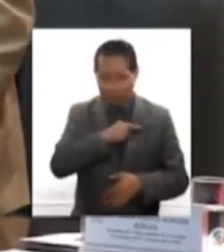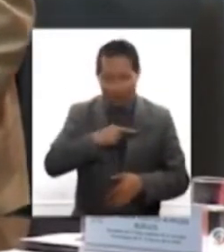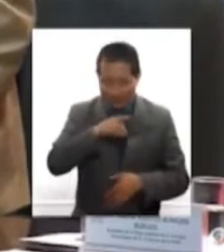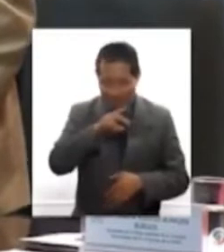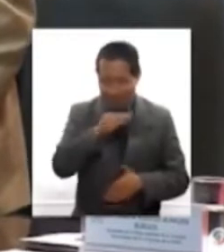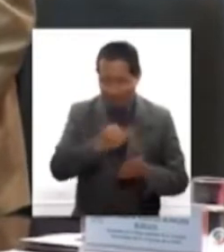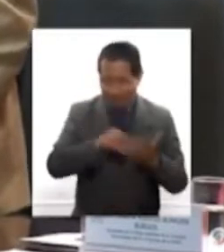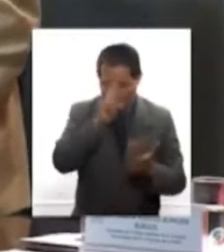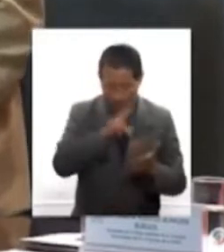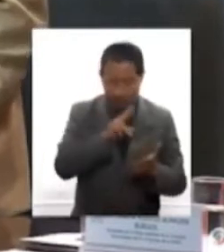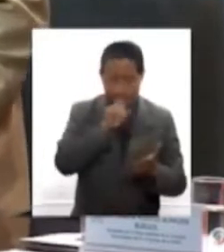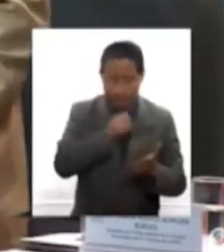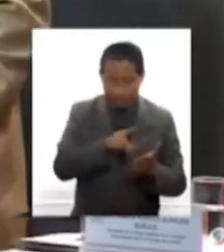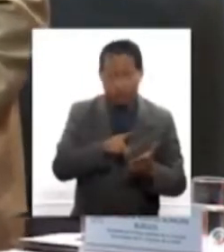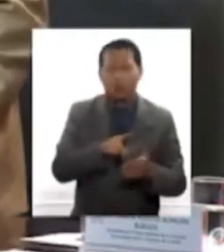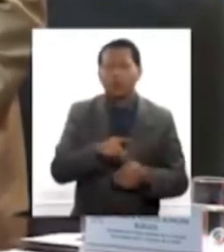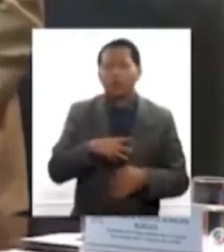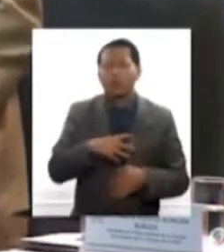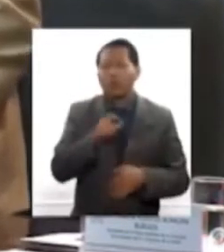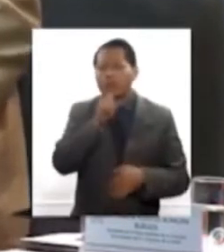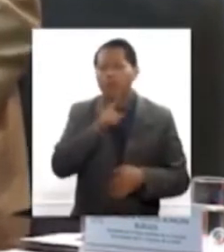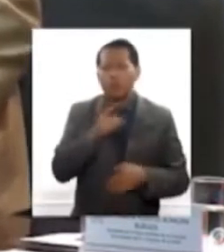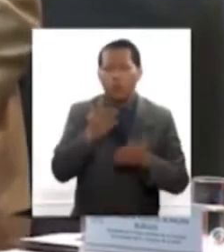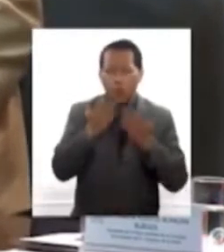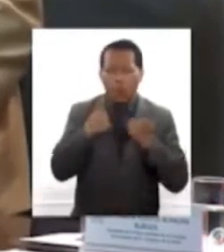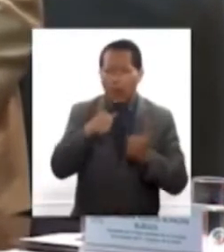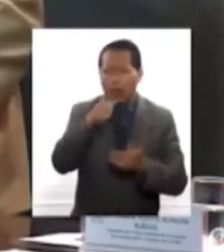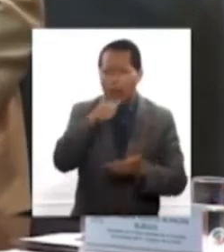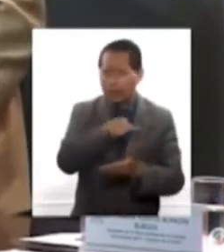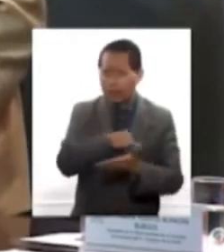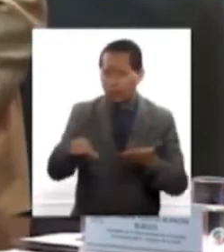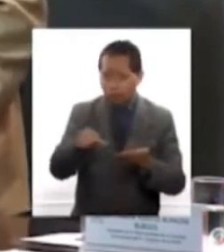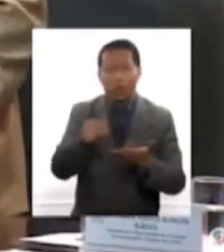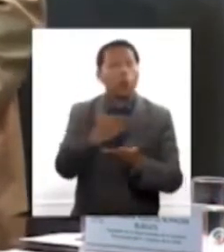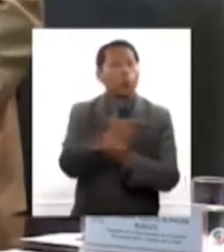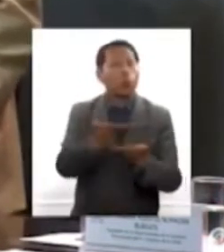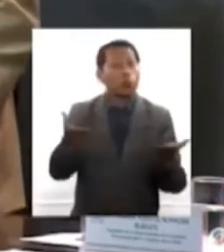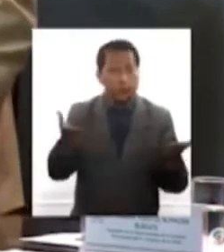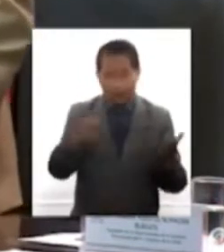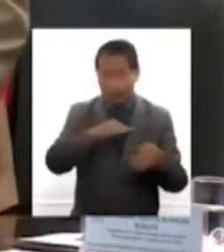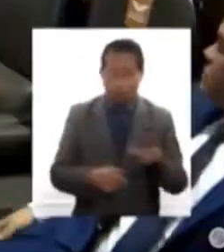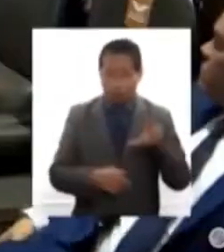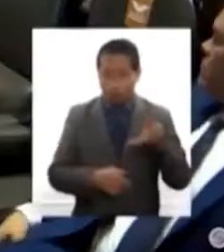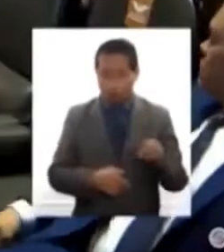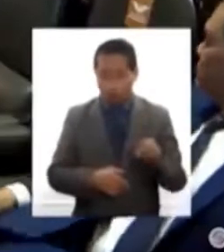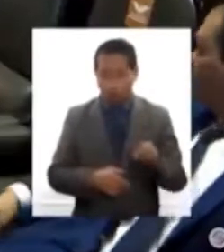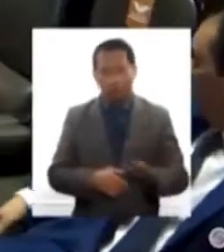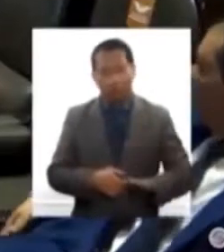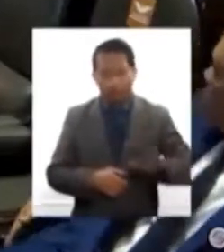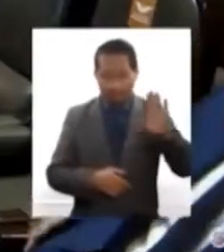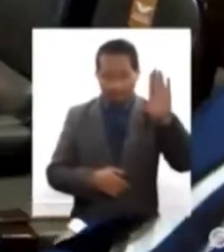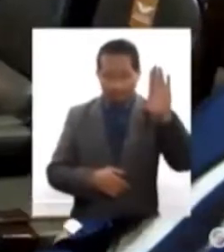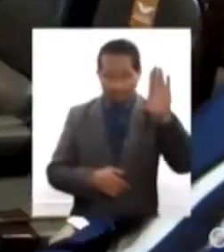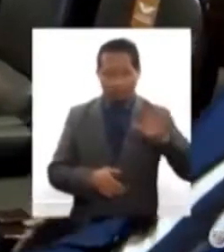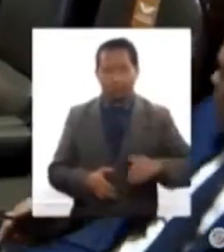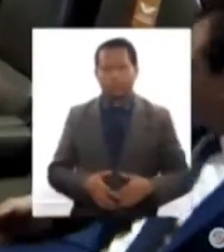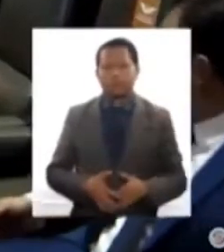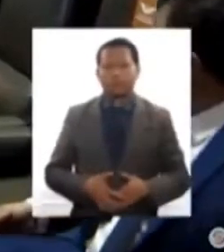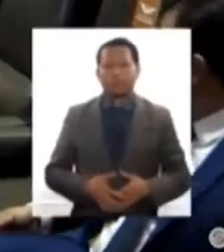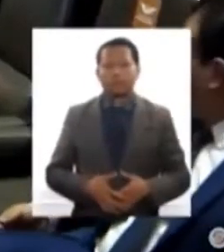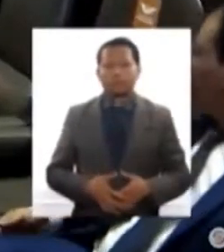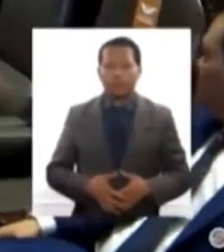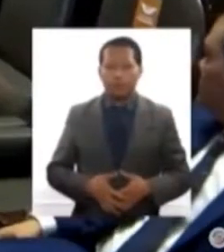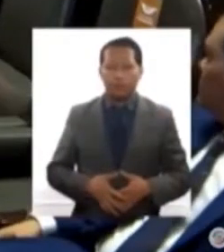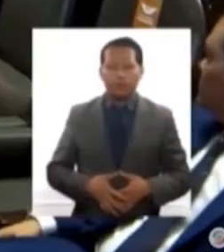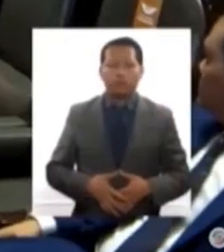quería que nos pasáramos encima de esto, de este formato, de este reglamento, para